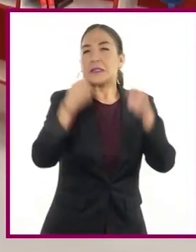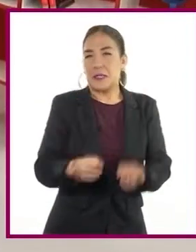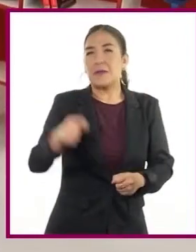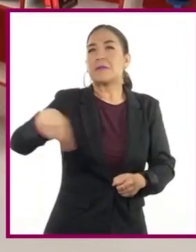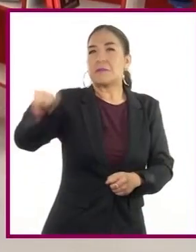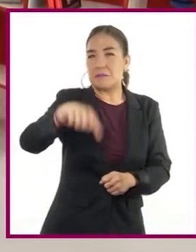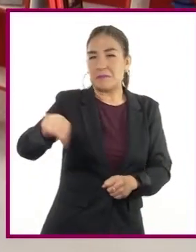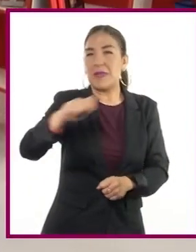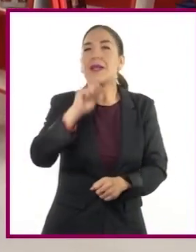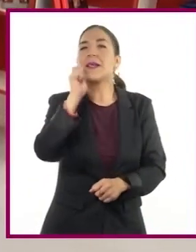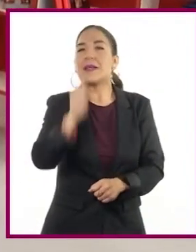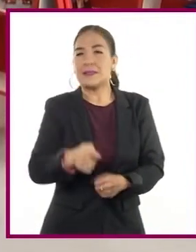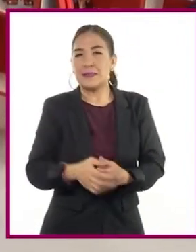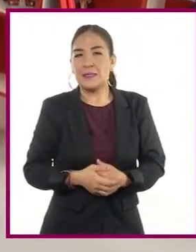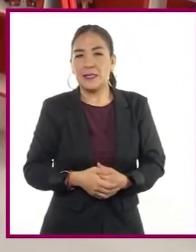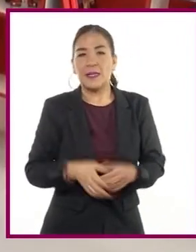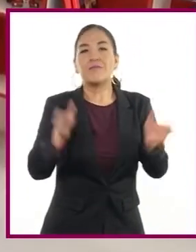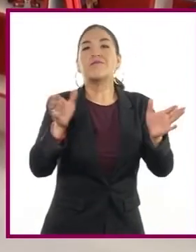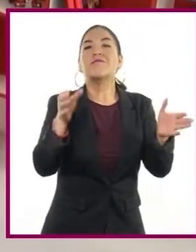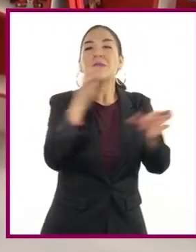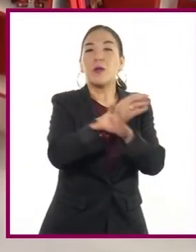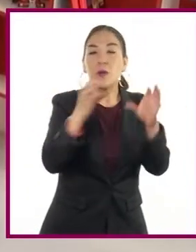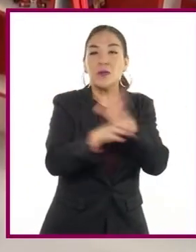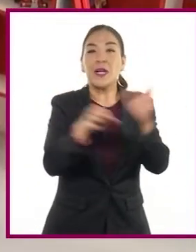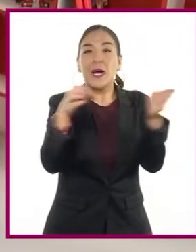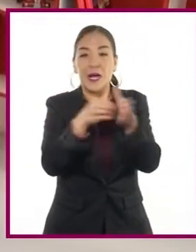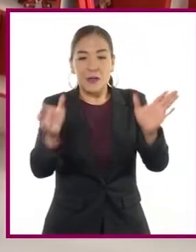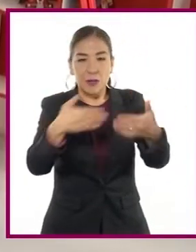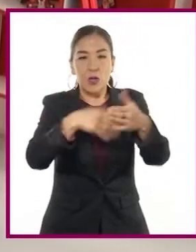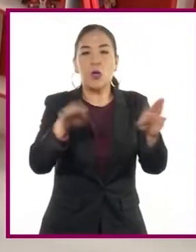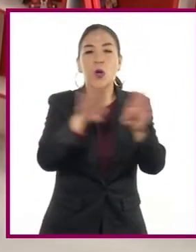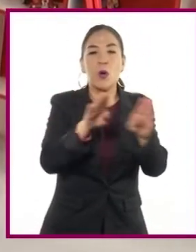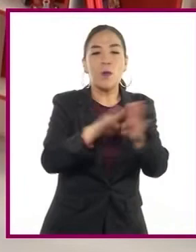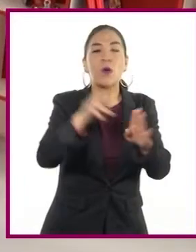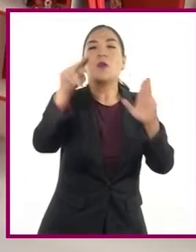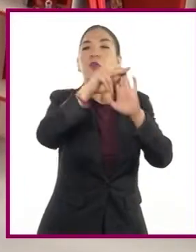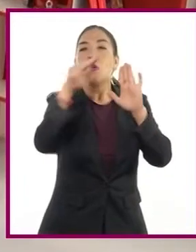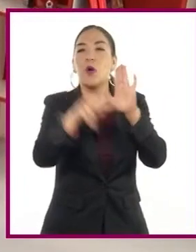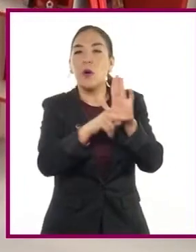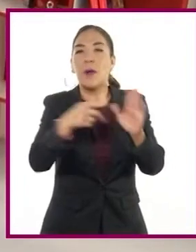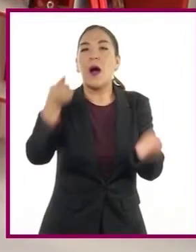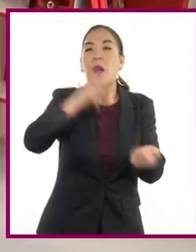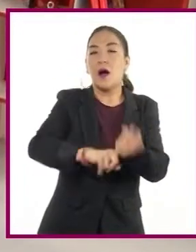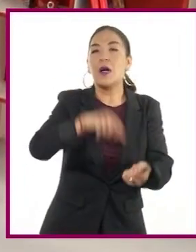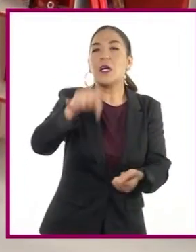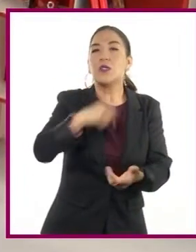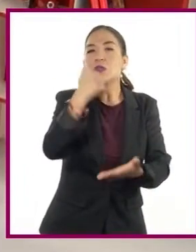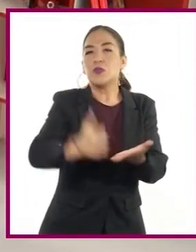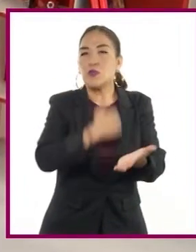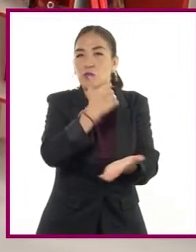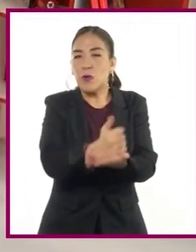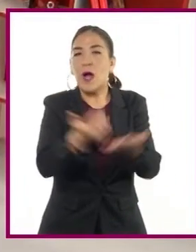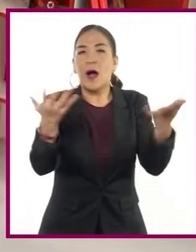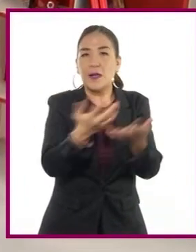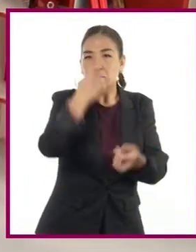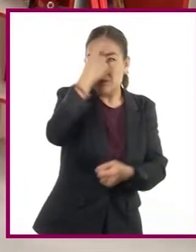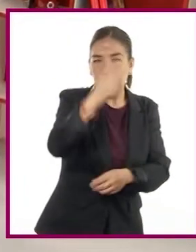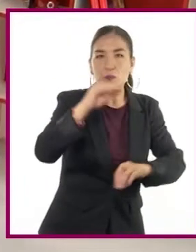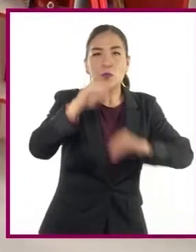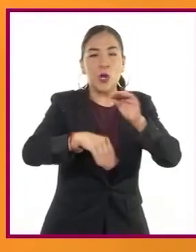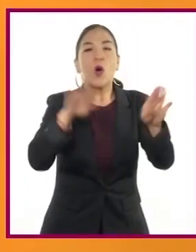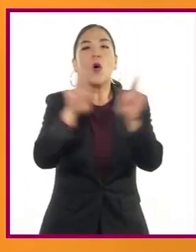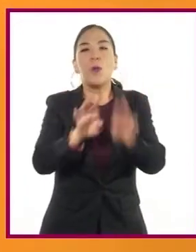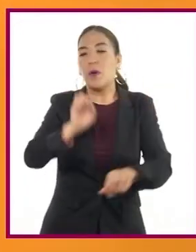de ellos será que el empaque se apegue a las normas de la ciudad en la que vaya a crearse, producirse y